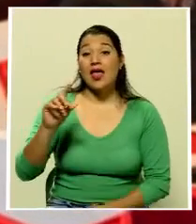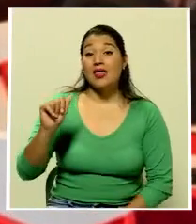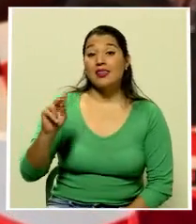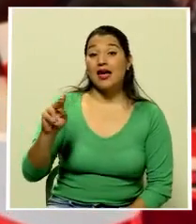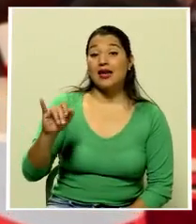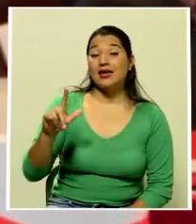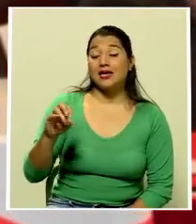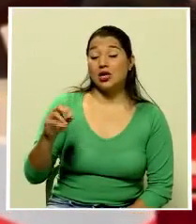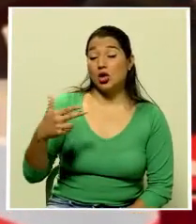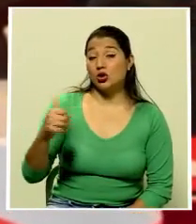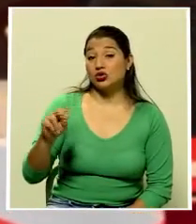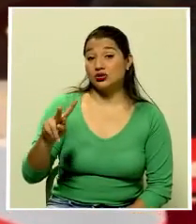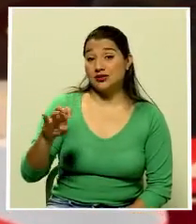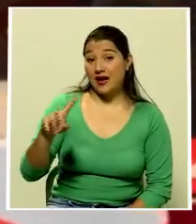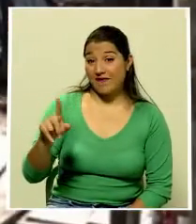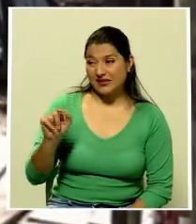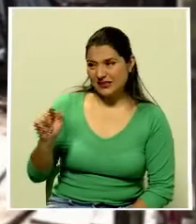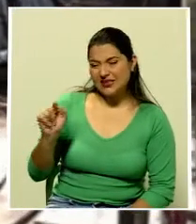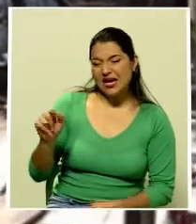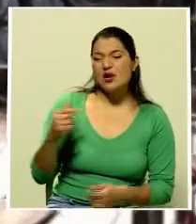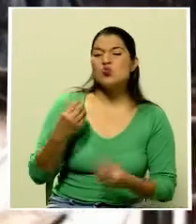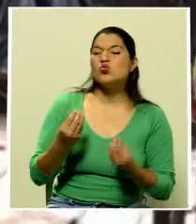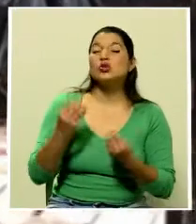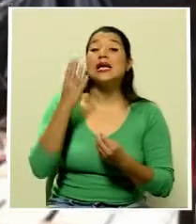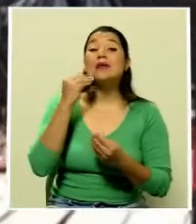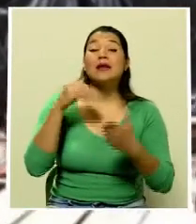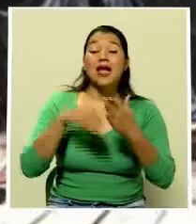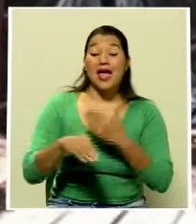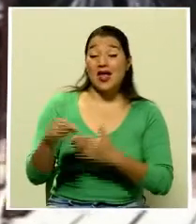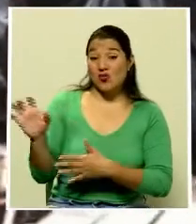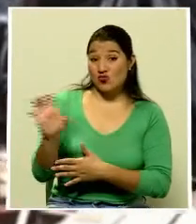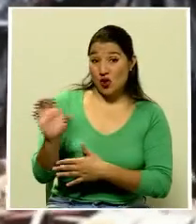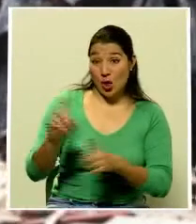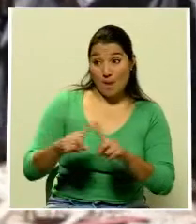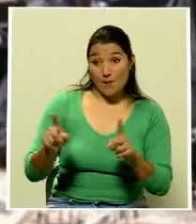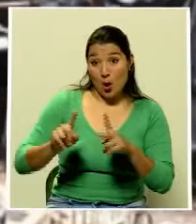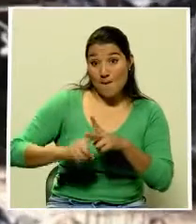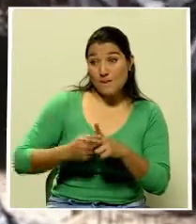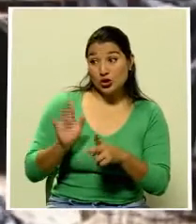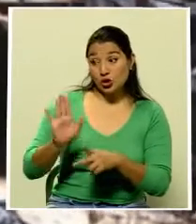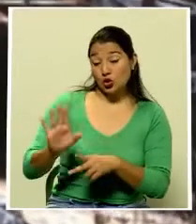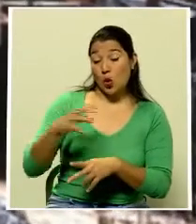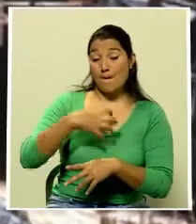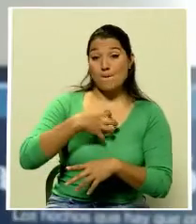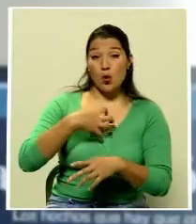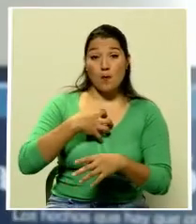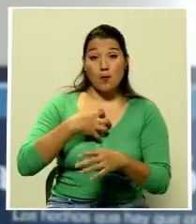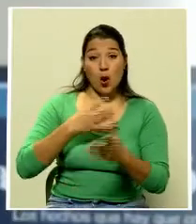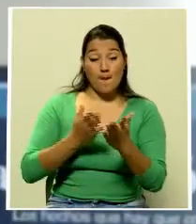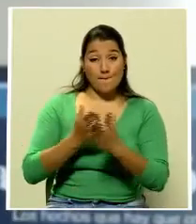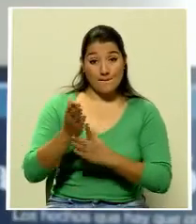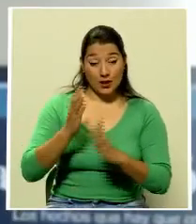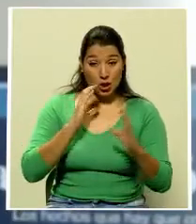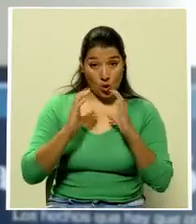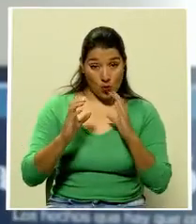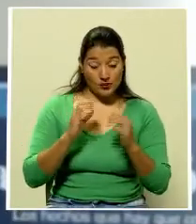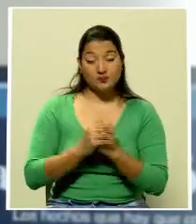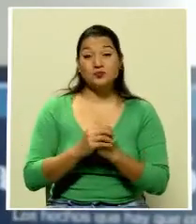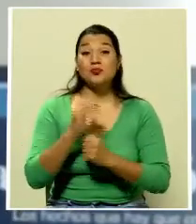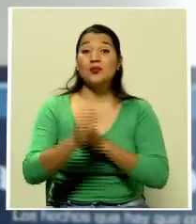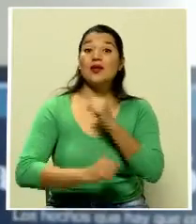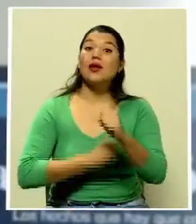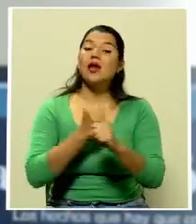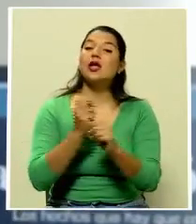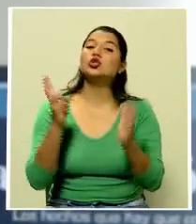que, pese a su larga trayectoria en radio, en medio de la pandemia emprendió su medio digital La Reacción. El año 2020 también ha